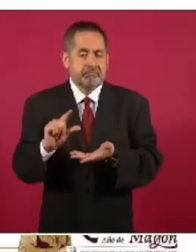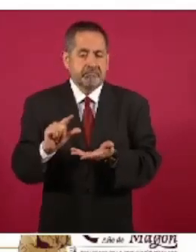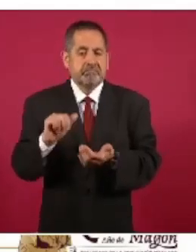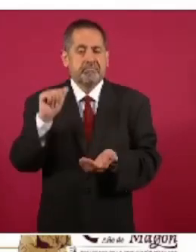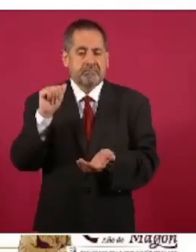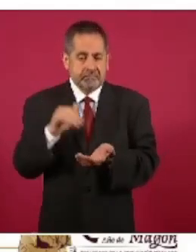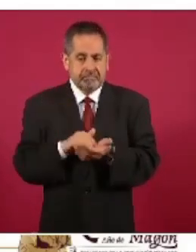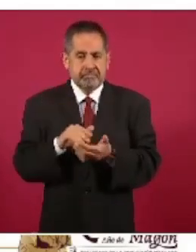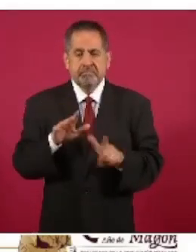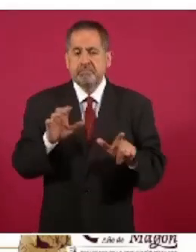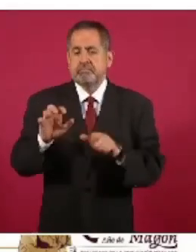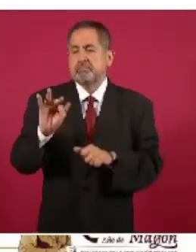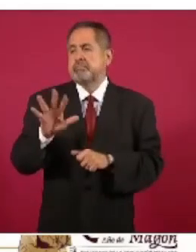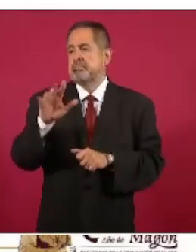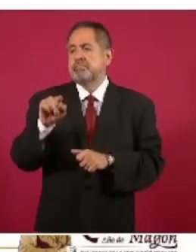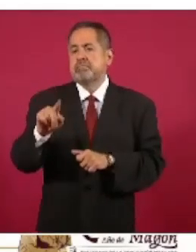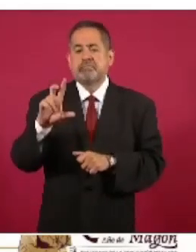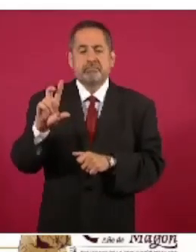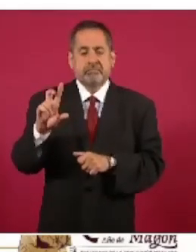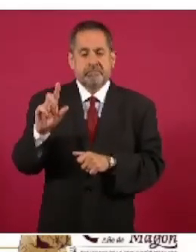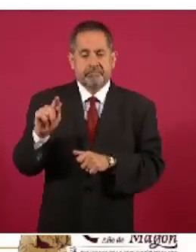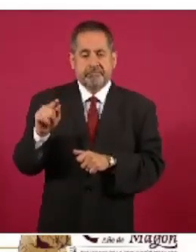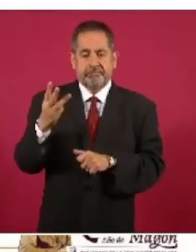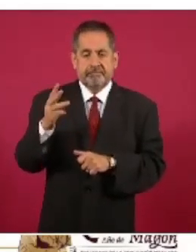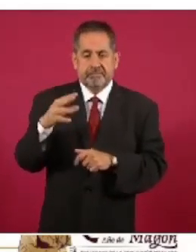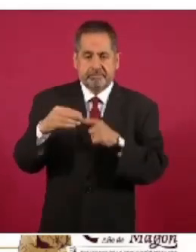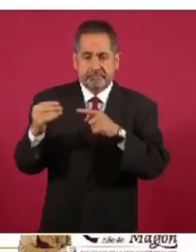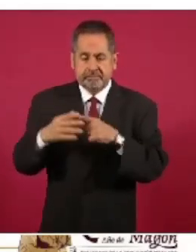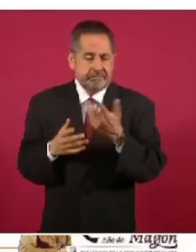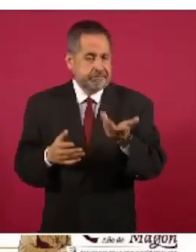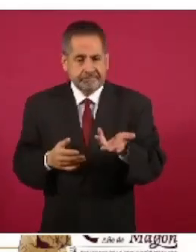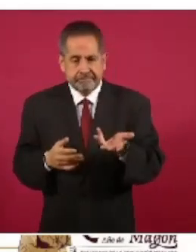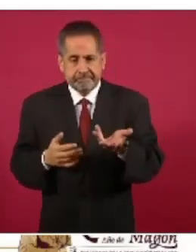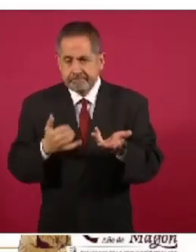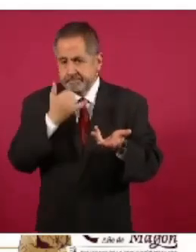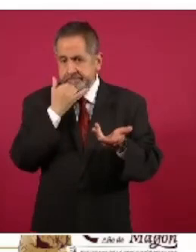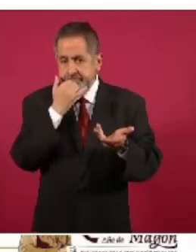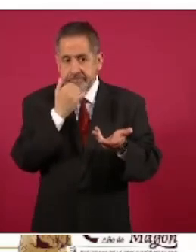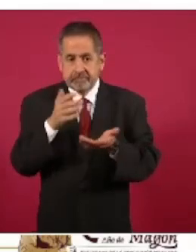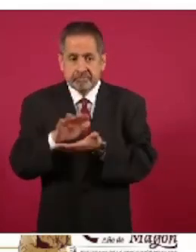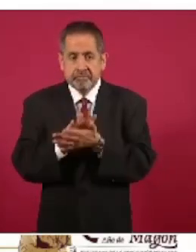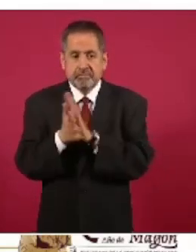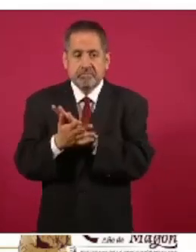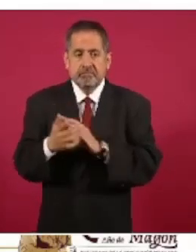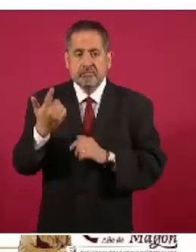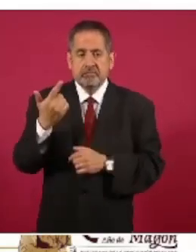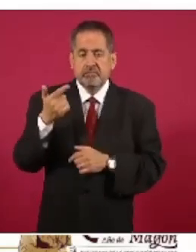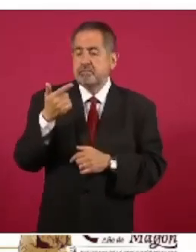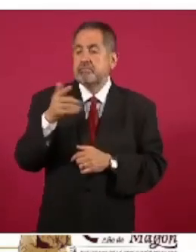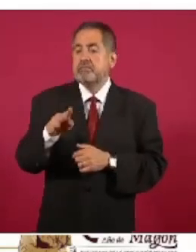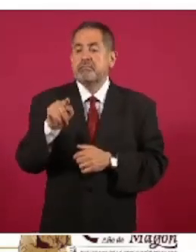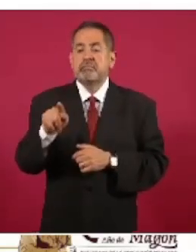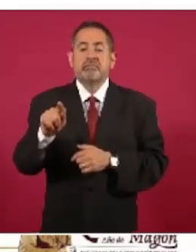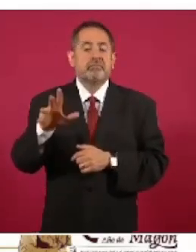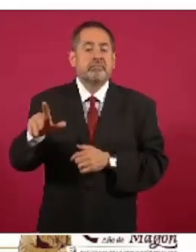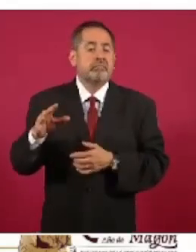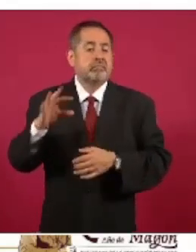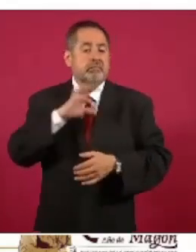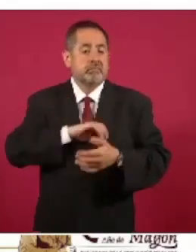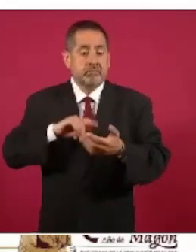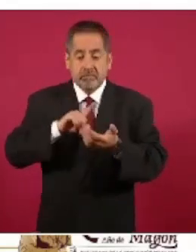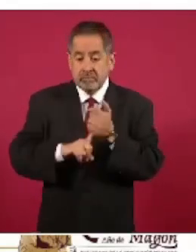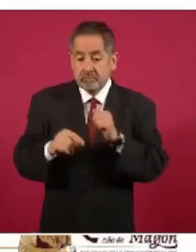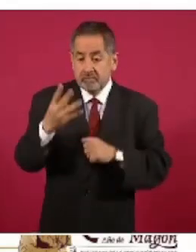6.745 pesos con 73 centavos, tipo cambiario de 19.55, una comisión de $4